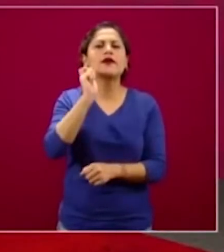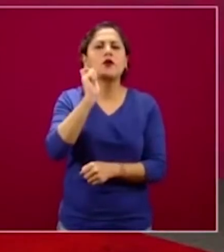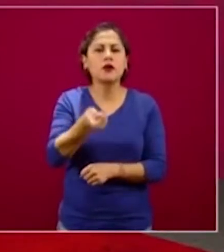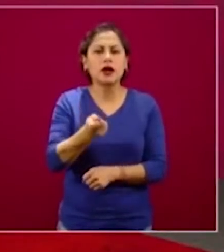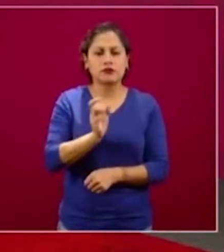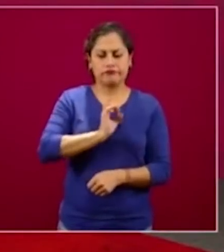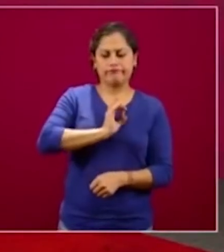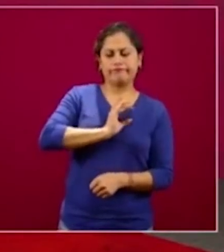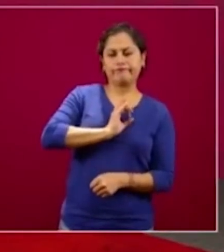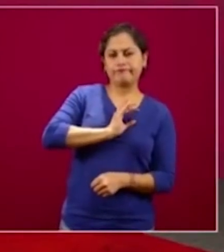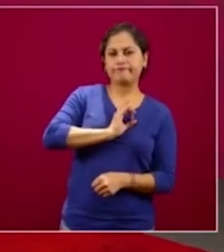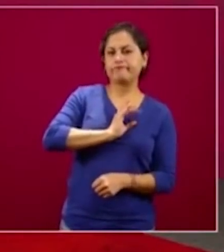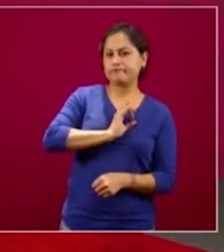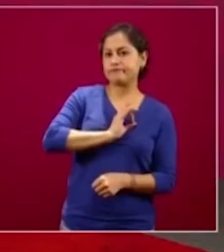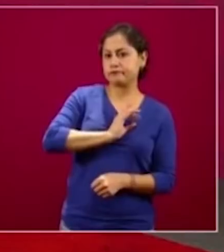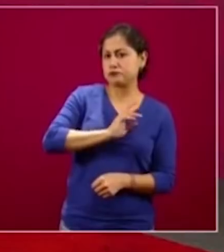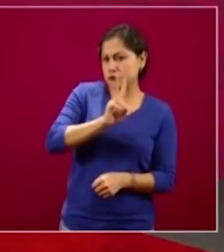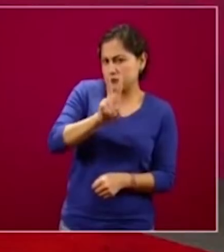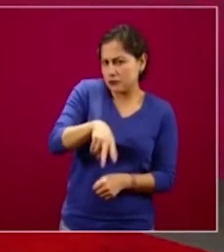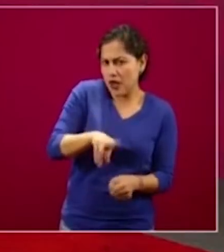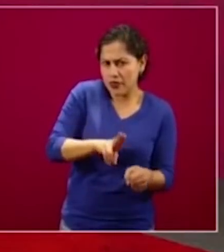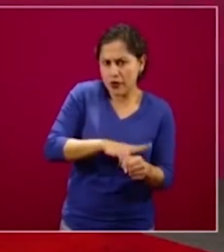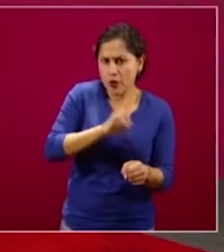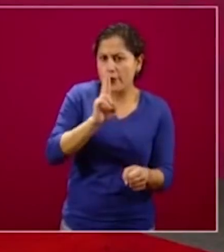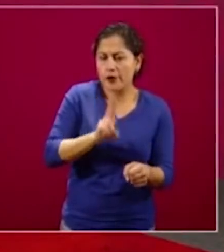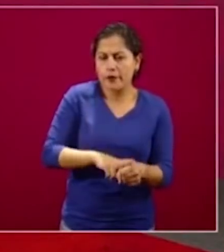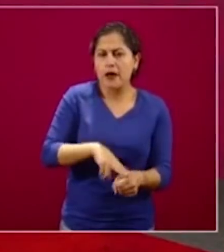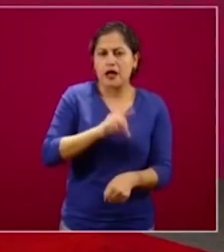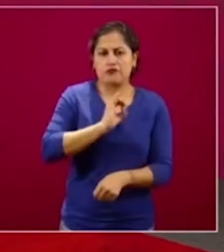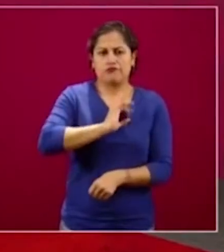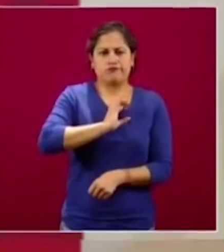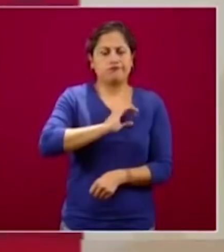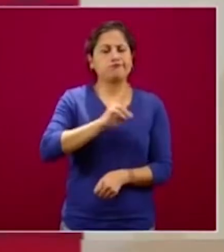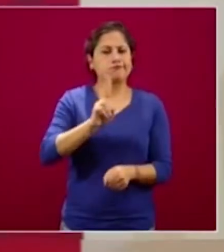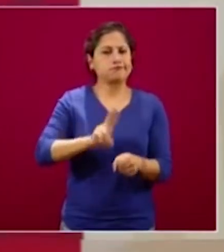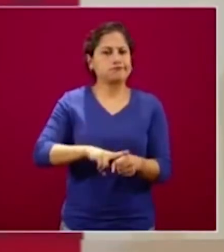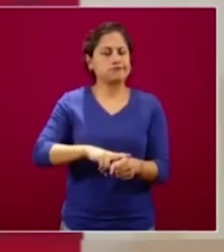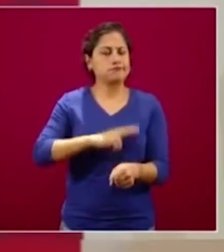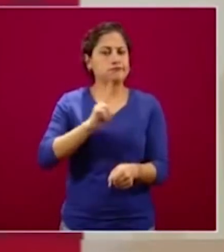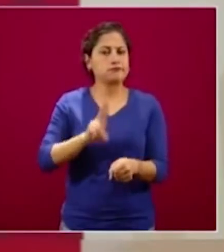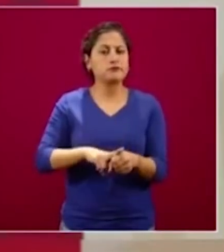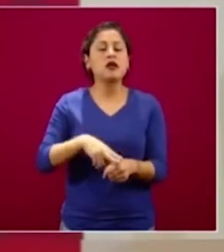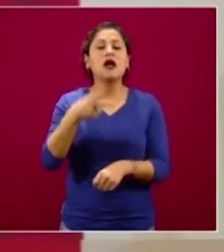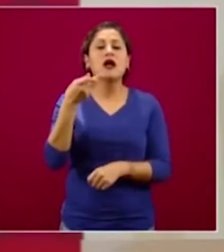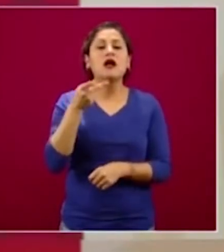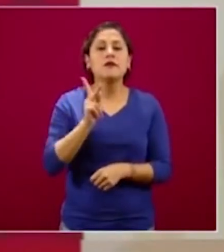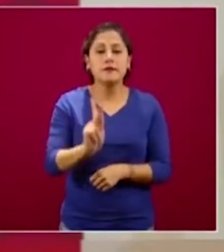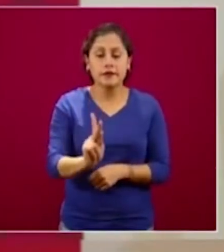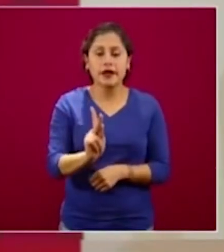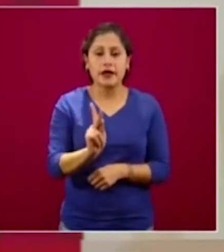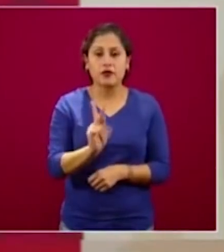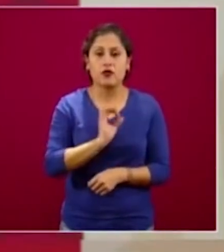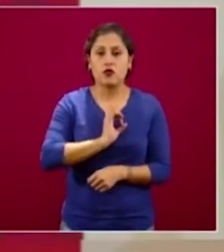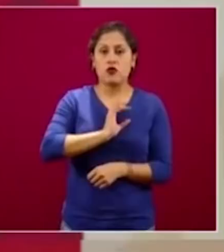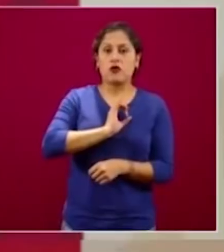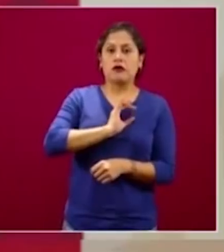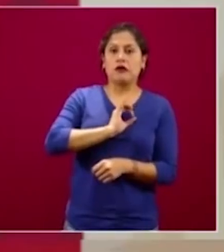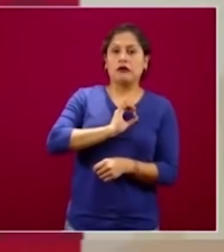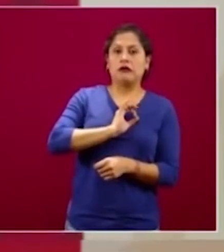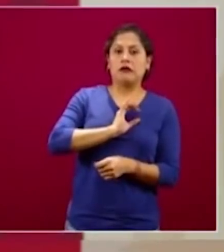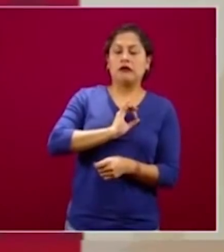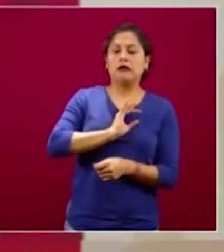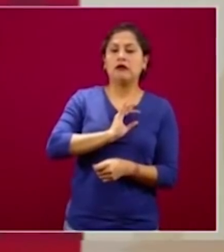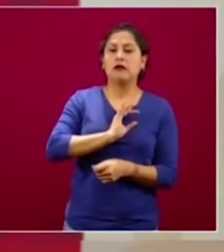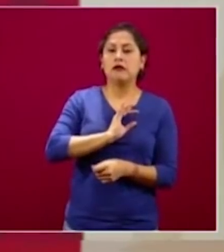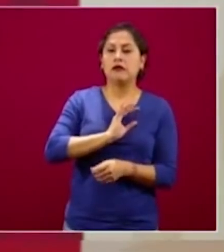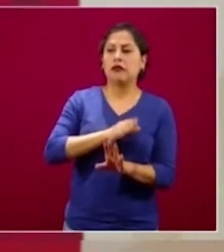temor, legítimo, puede ser totalmente legítimo el sentimiento, pero canalizado de una manera adversa